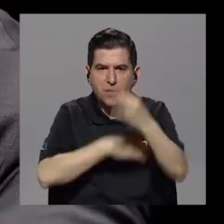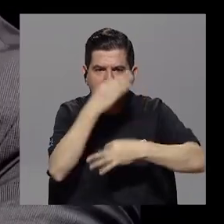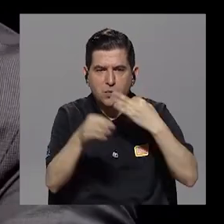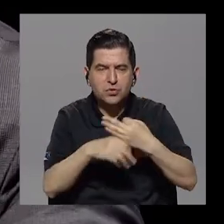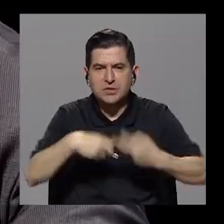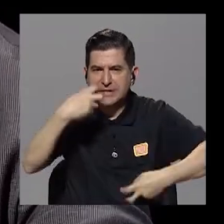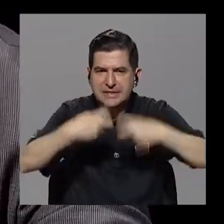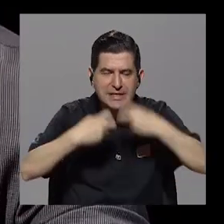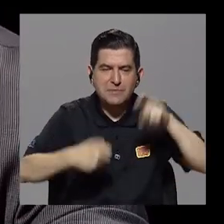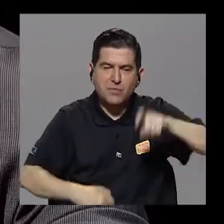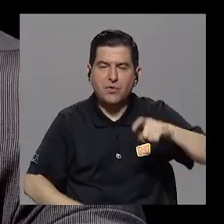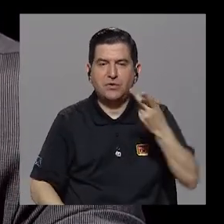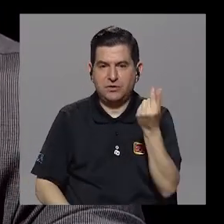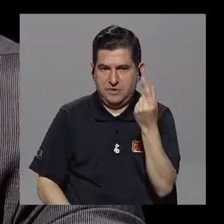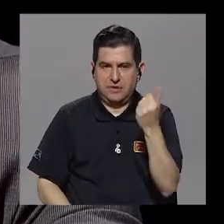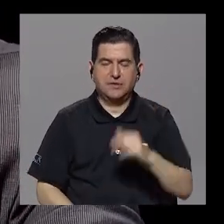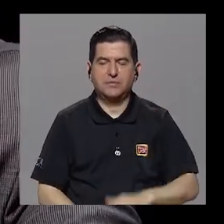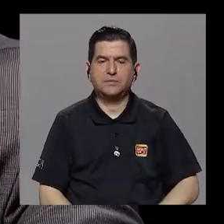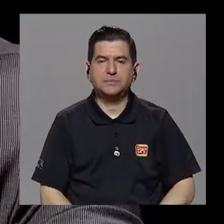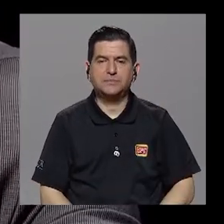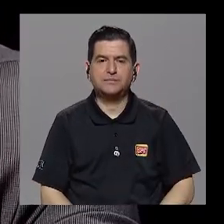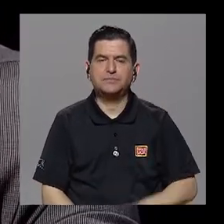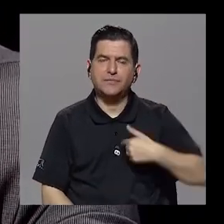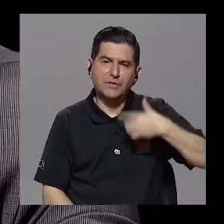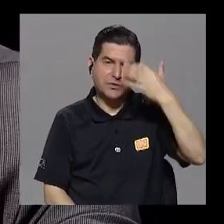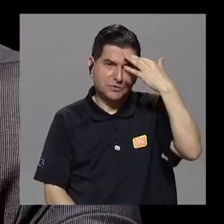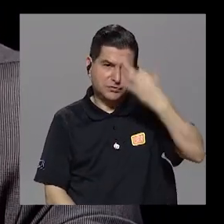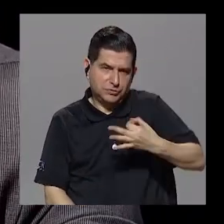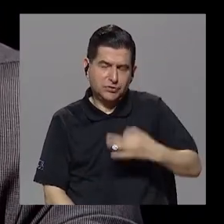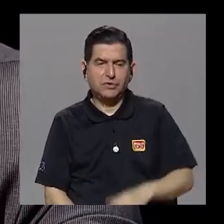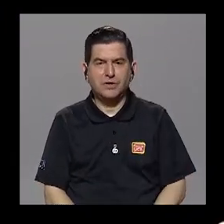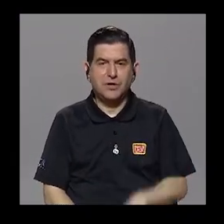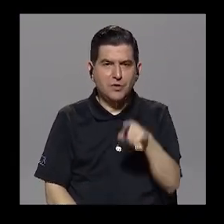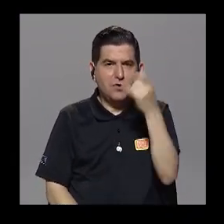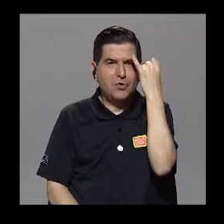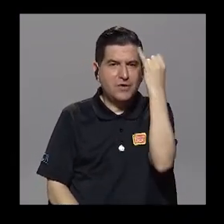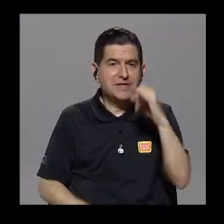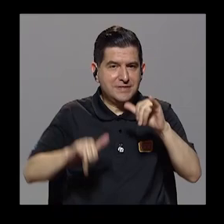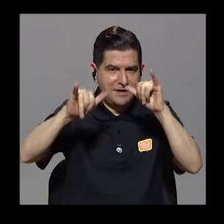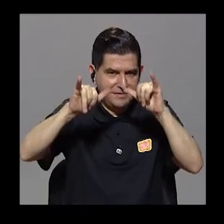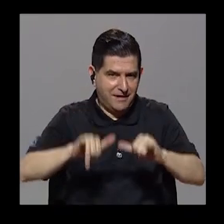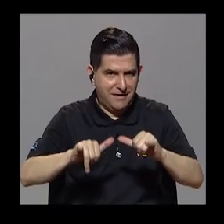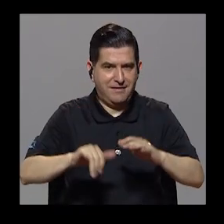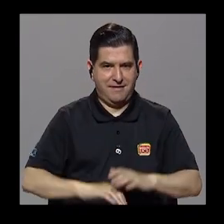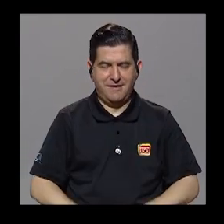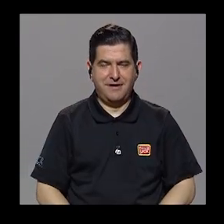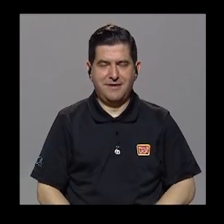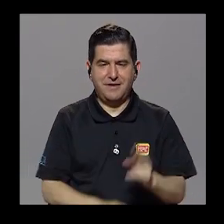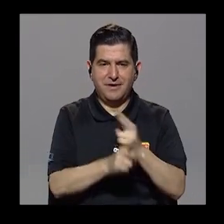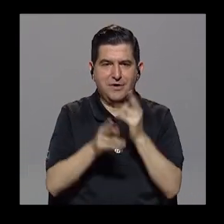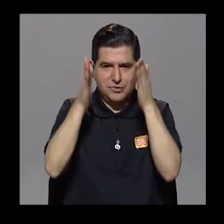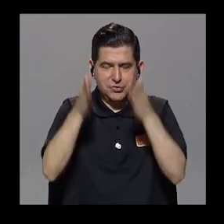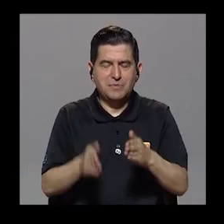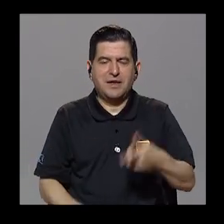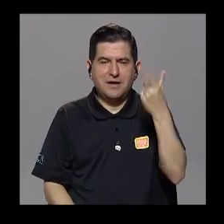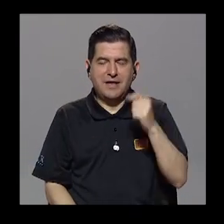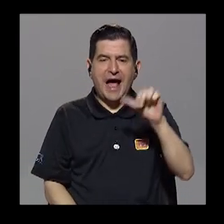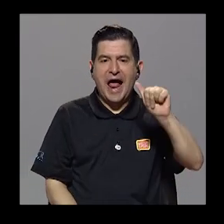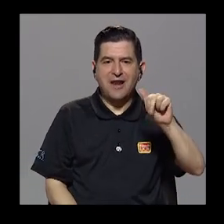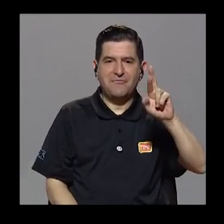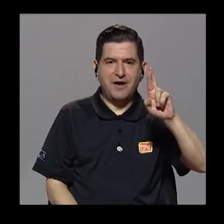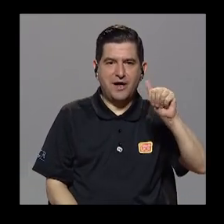tipo de crisis y requieran de ese dinero. Uh-huh. Creo que me quedo con ese pensamiento de don Álvaro Ramos, superintendente de